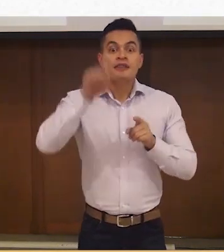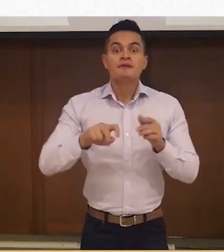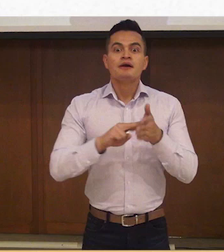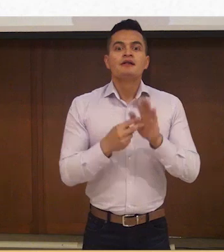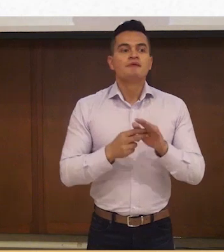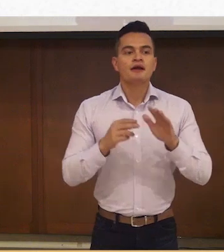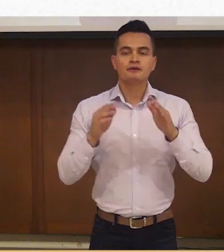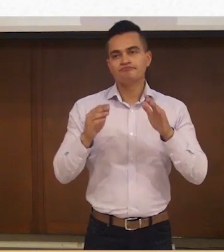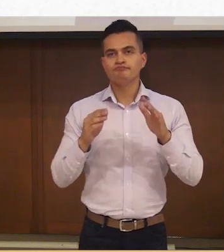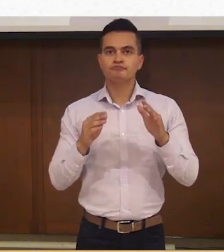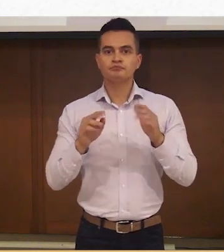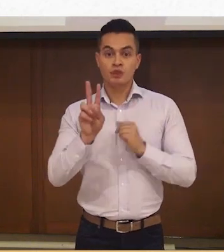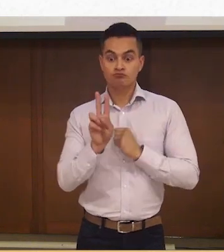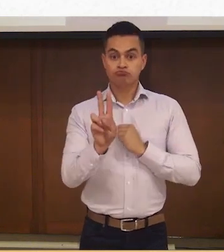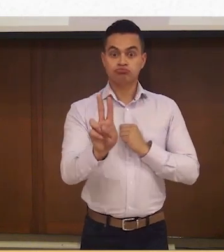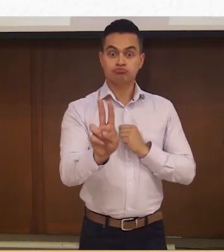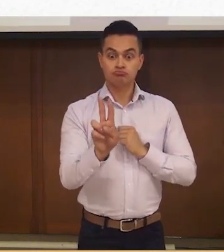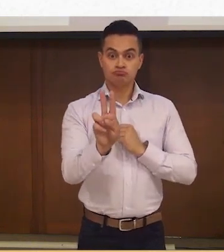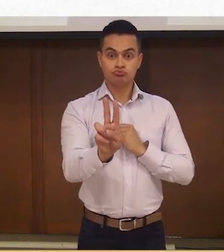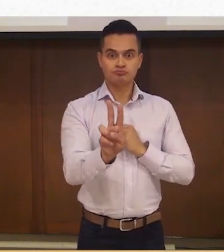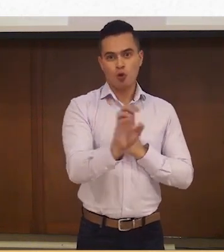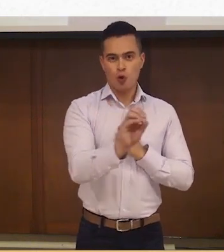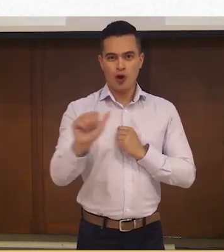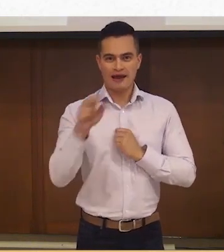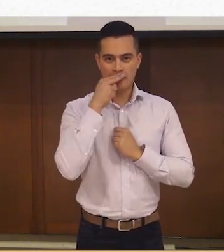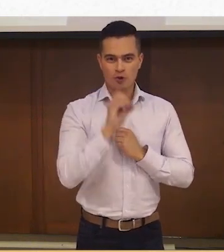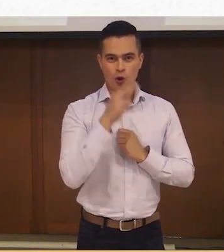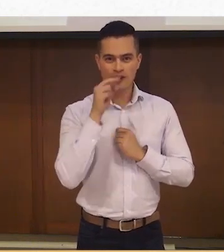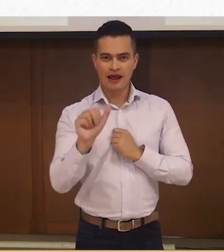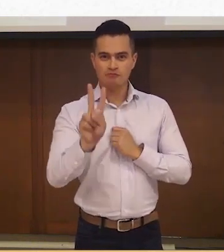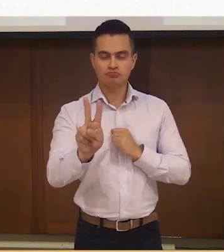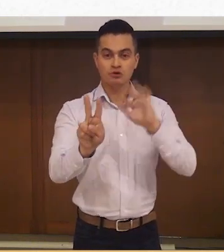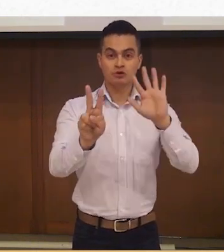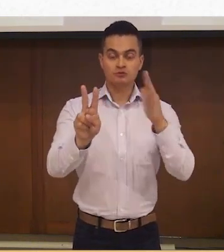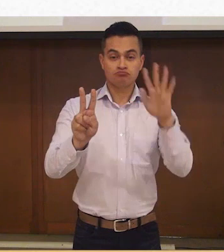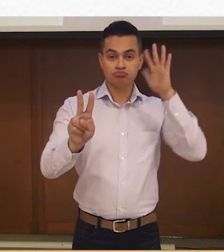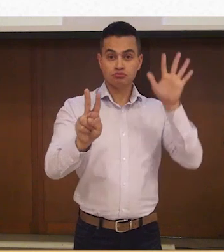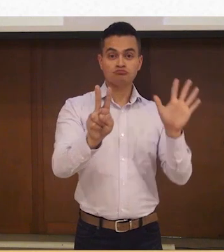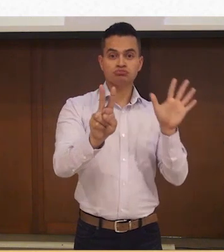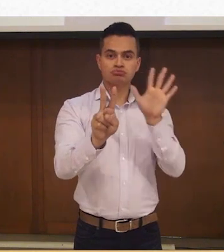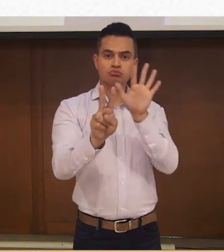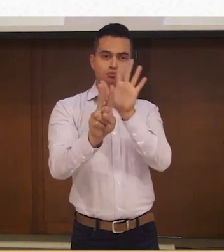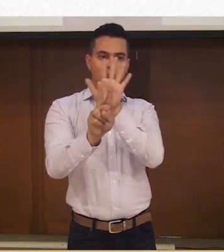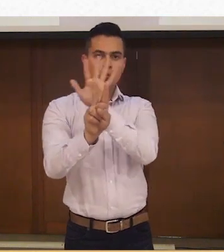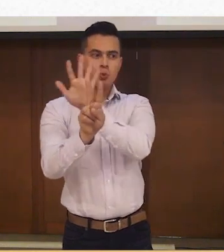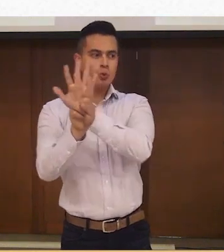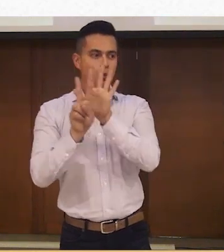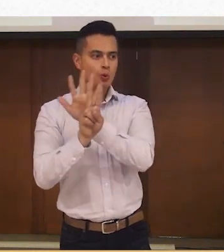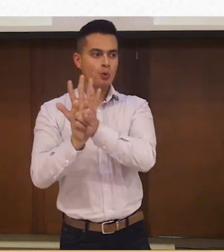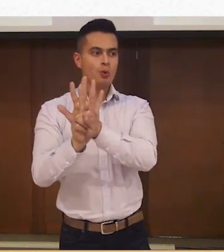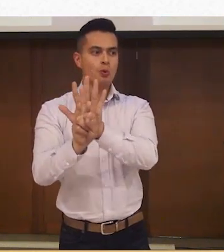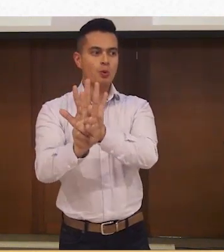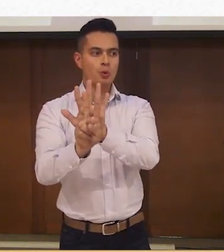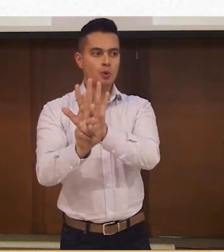por detrás de los personajes. El dibujo de los personajes tiene que estar por delante. Entonces, el paisaje va por separado. Ahora